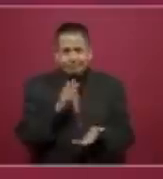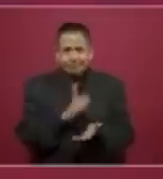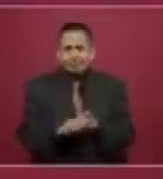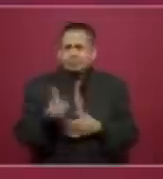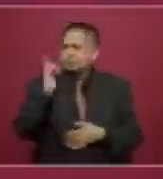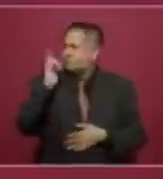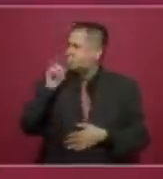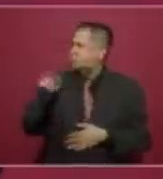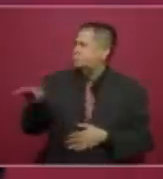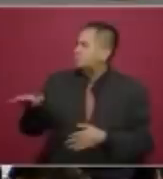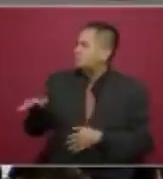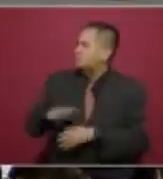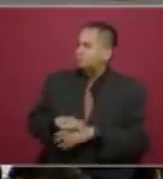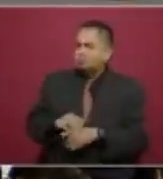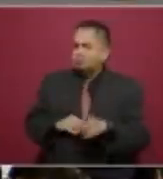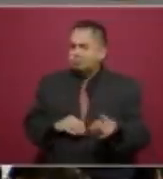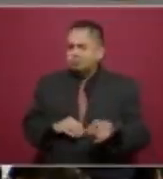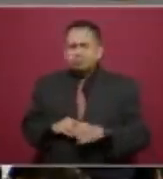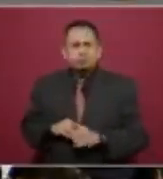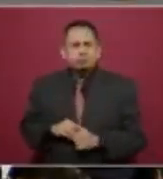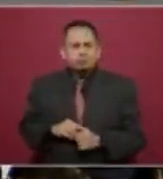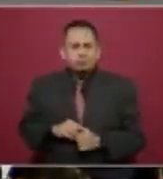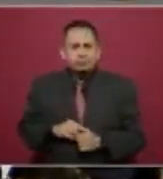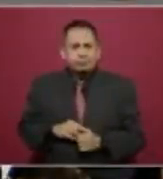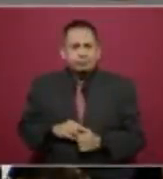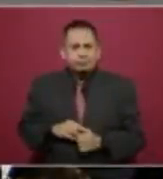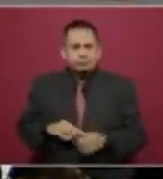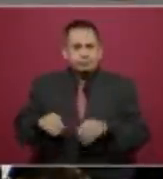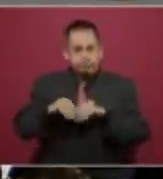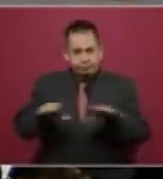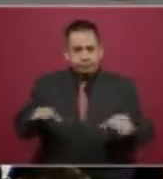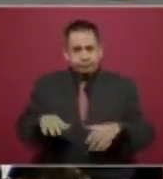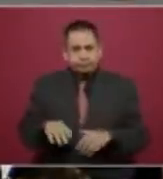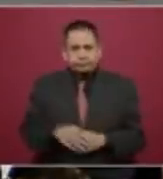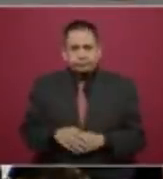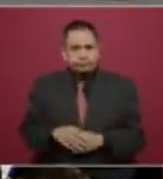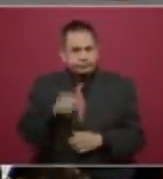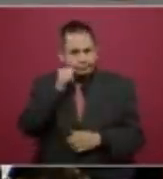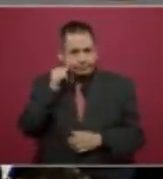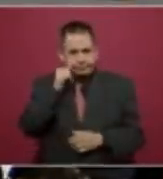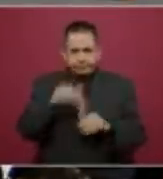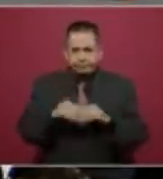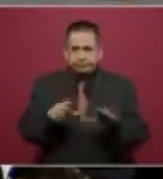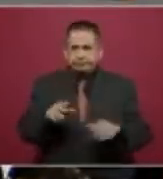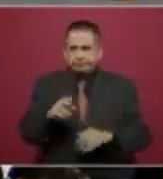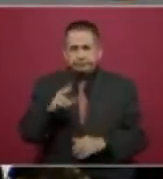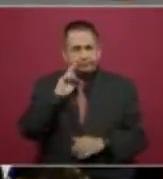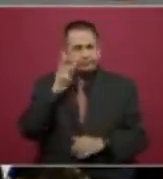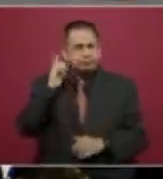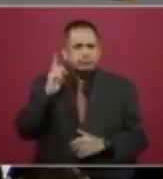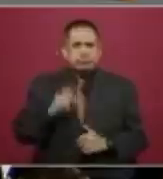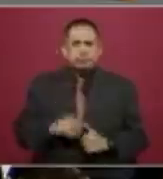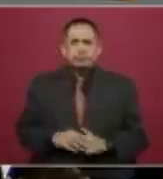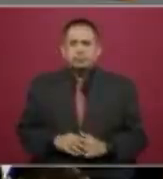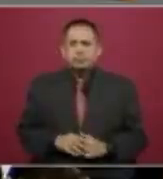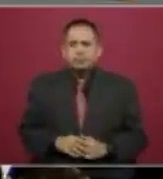tengan la información de ayer